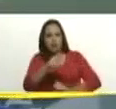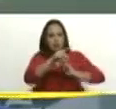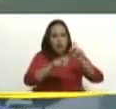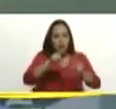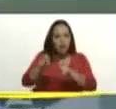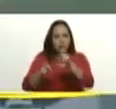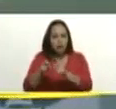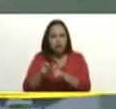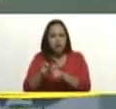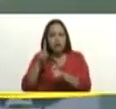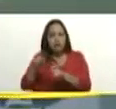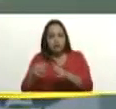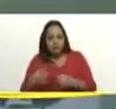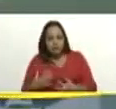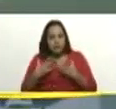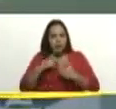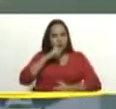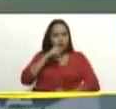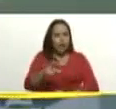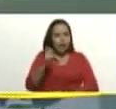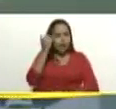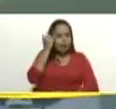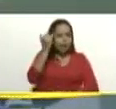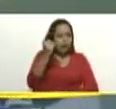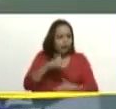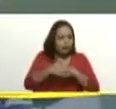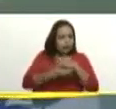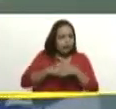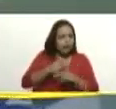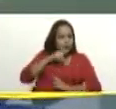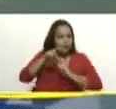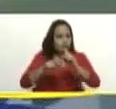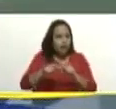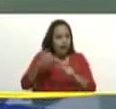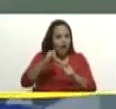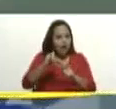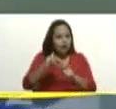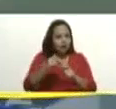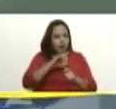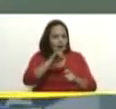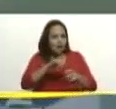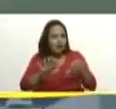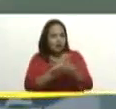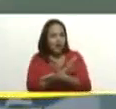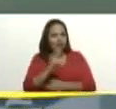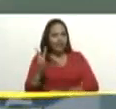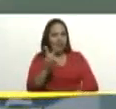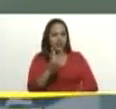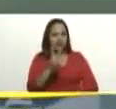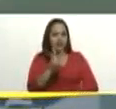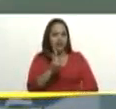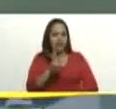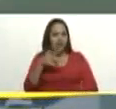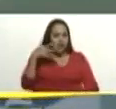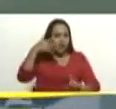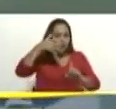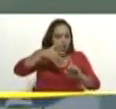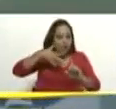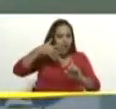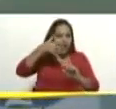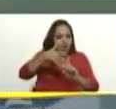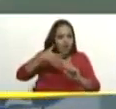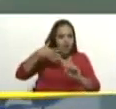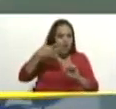además envenenadas, muy envenenadas, era sobre Venezuela. El relato de